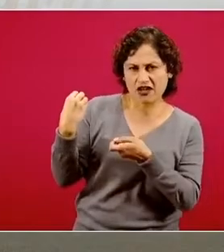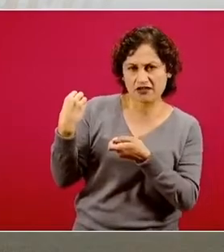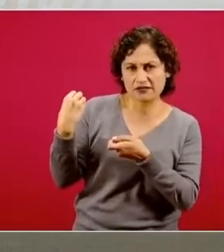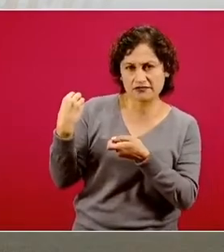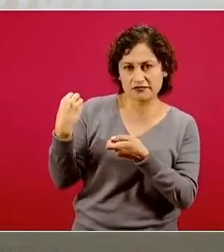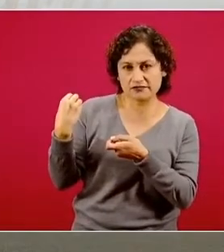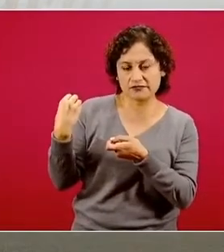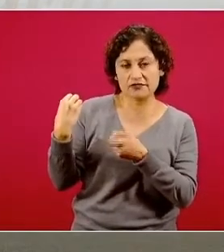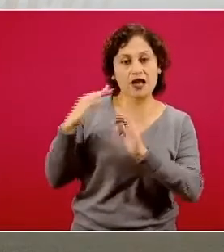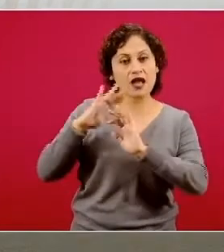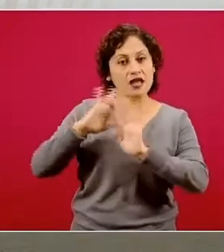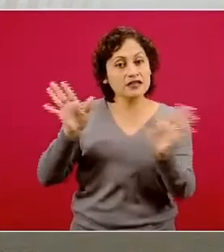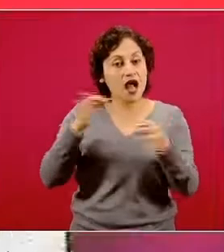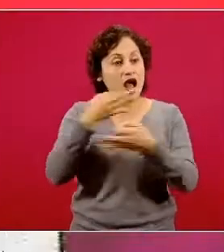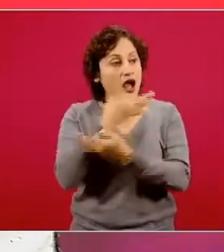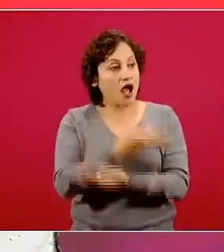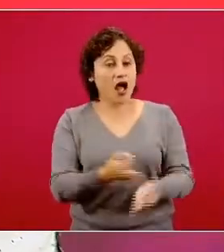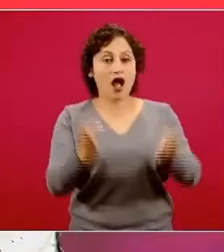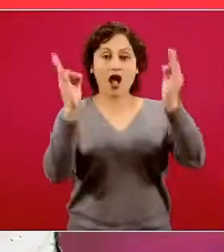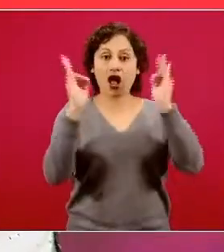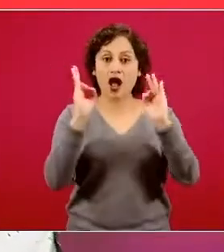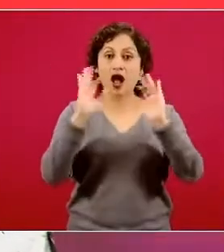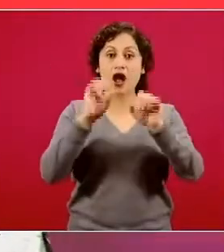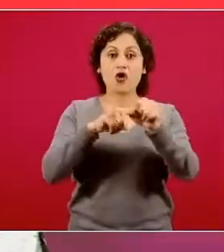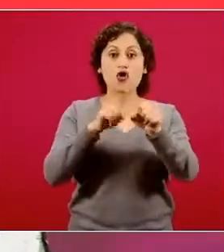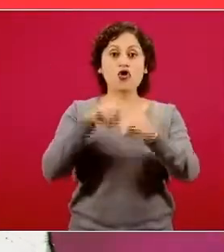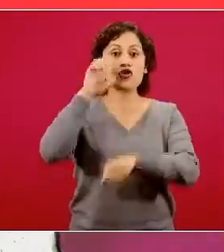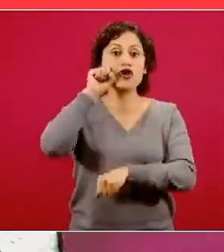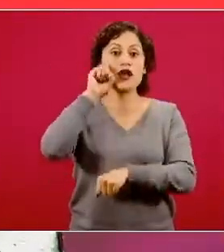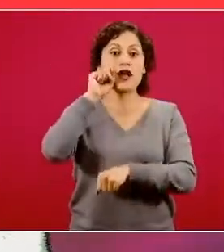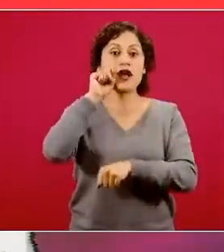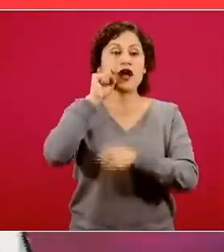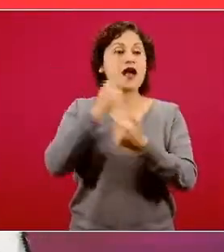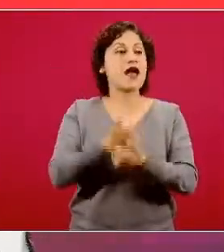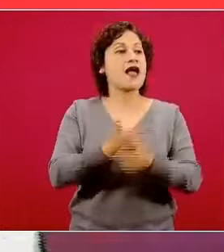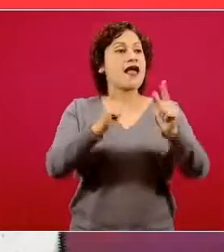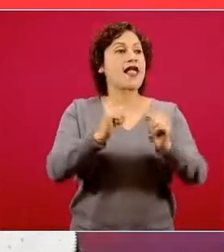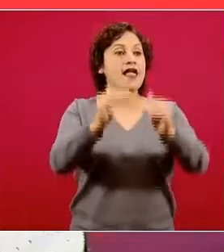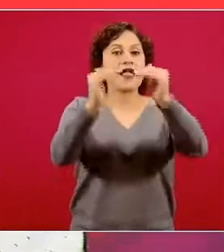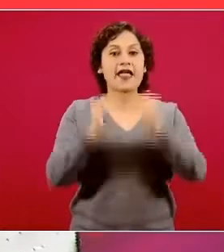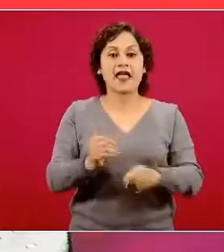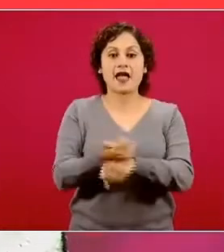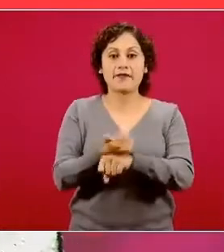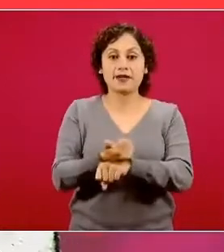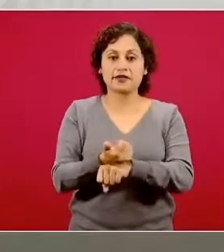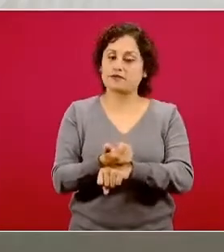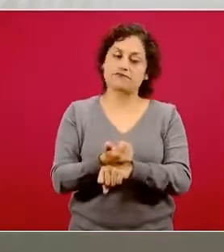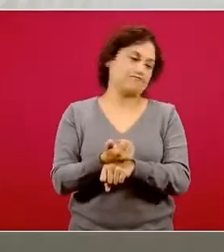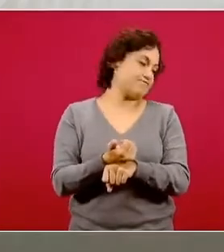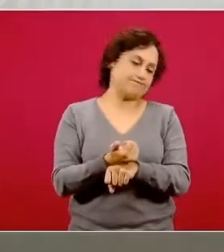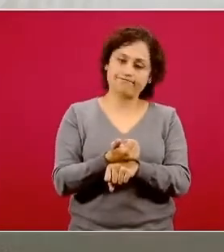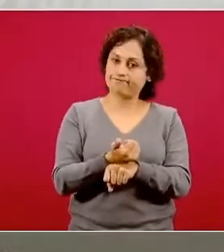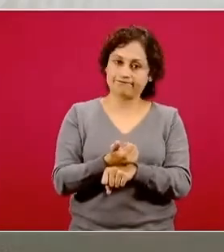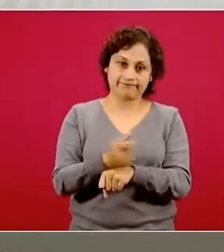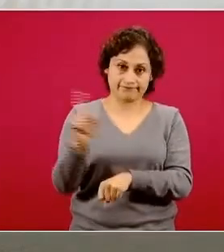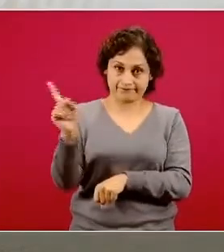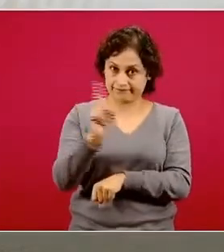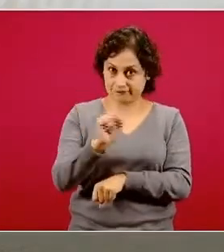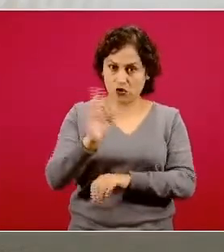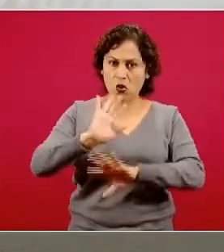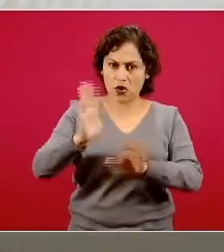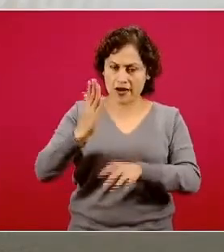ya regresamos ya estamos en naranja, ahora sigue el amarillo, no. O sea, y ya lo